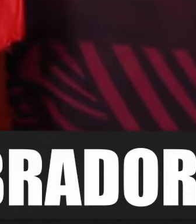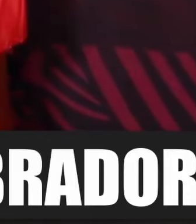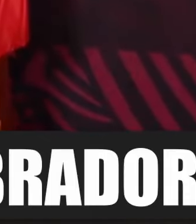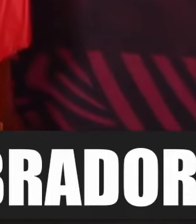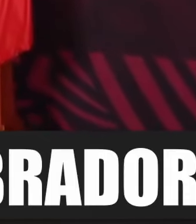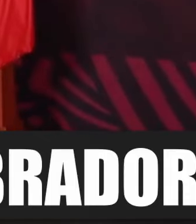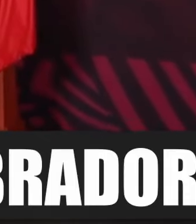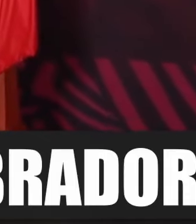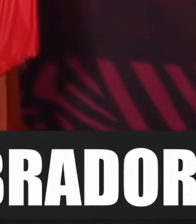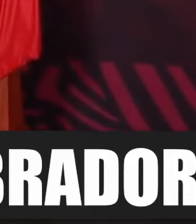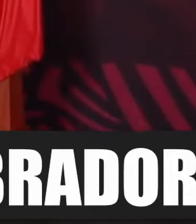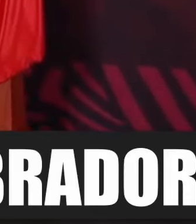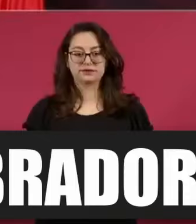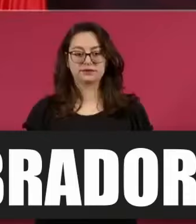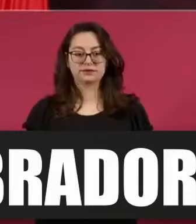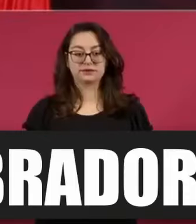sobre